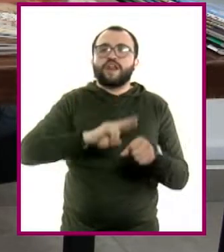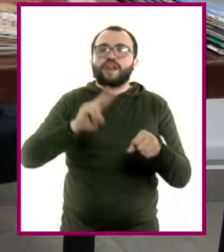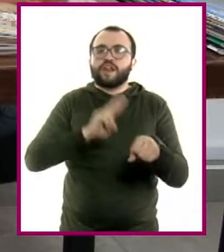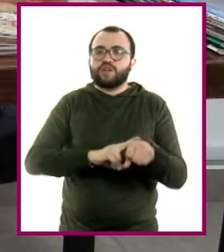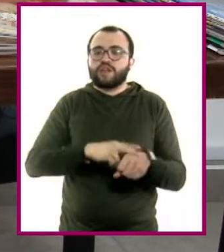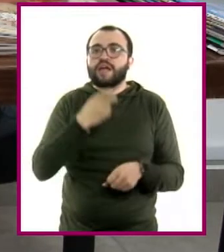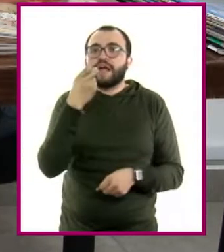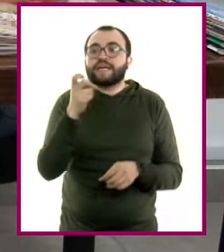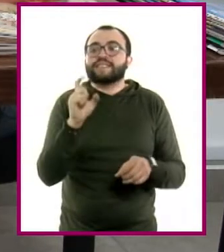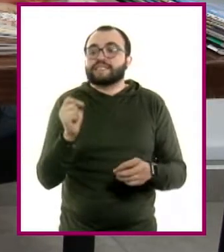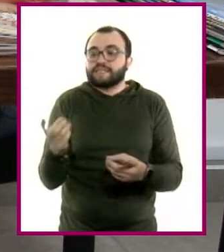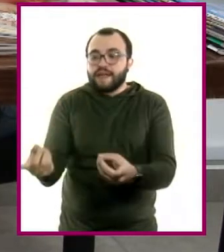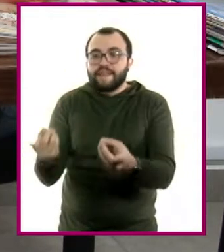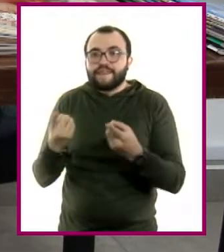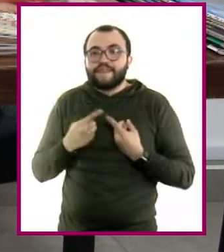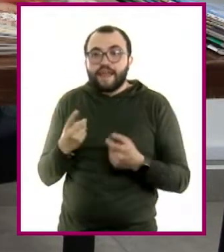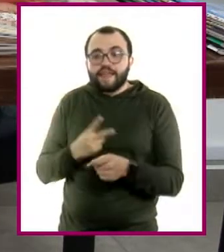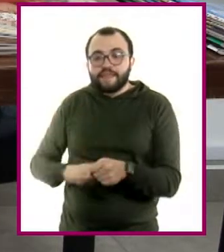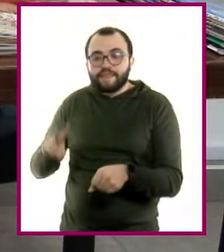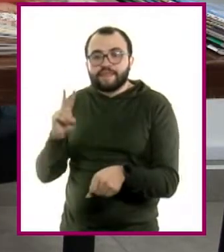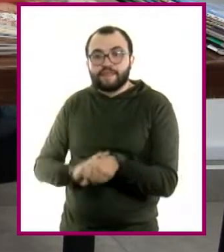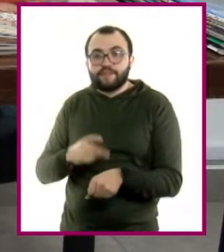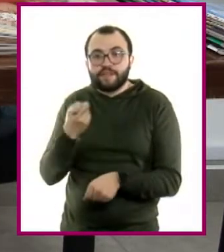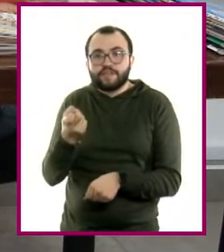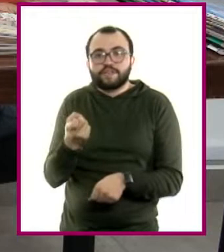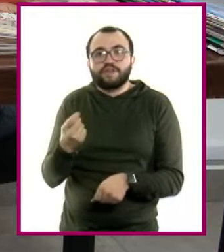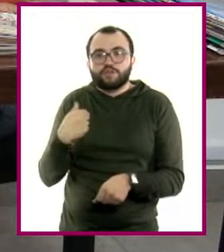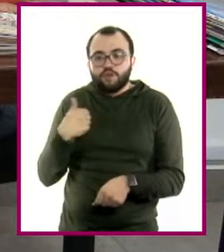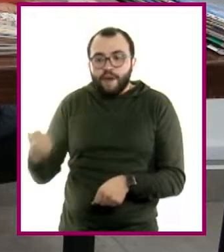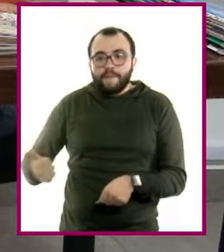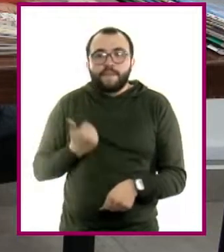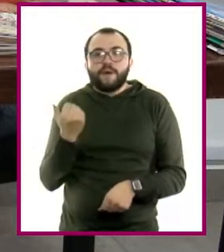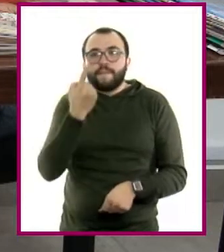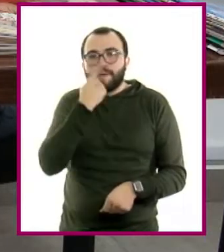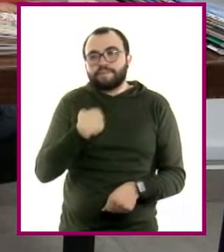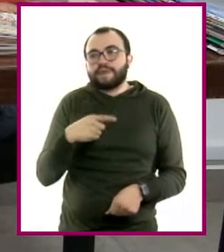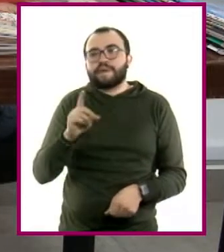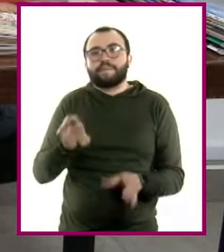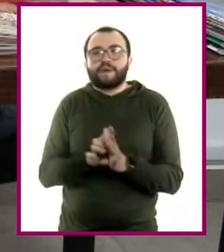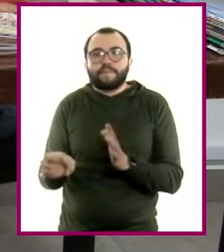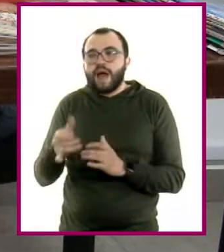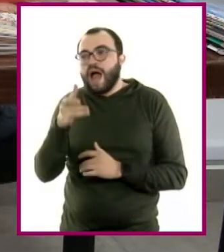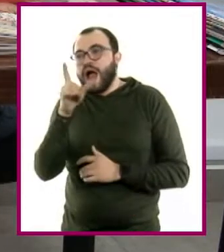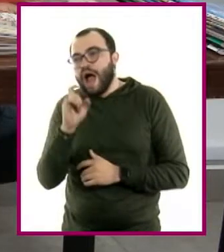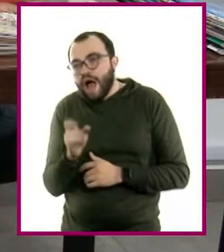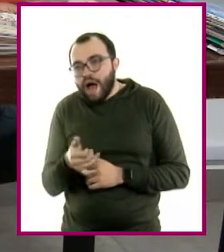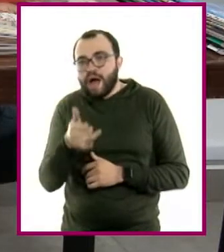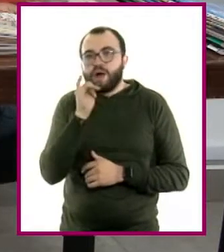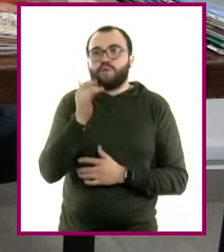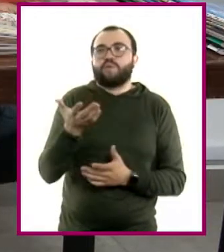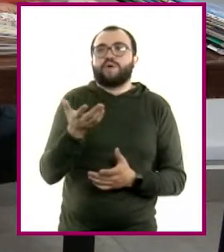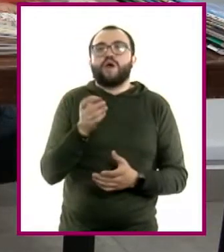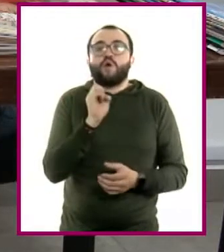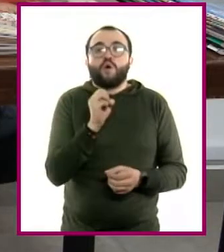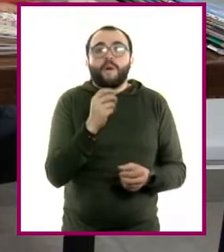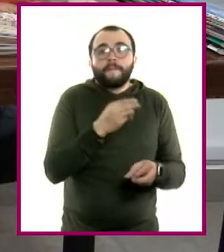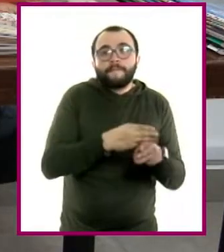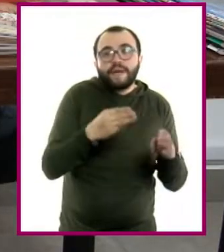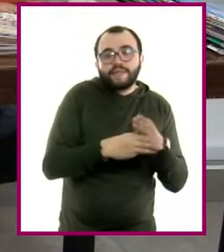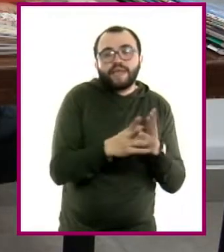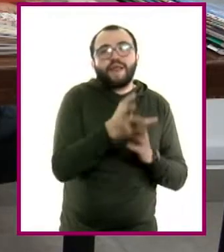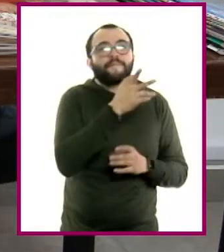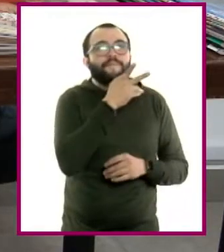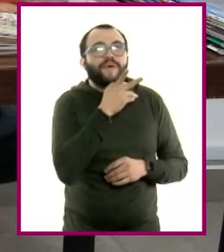que nos proporciona la naturaleza y de los cuales nos servimos para satisfacer nuestras necesidades de orden material.